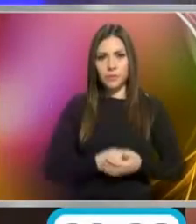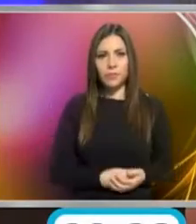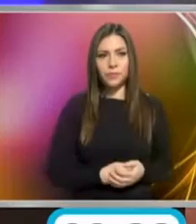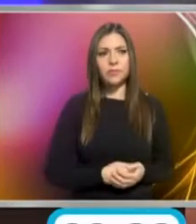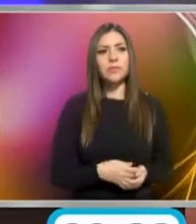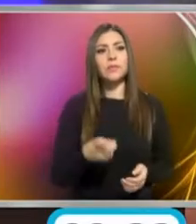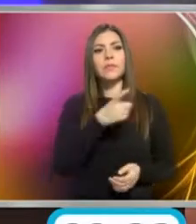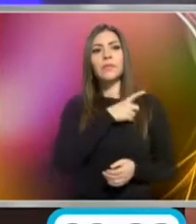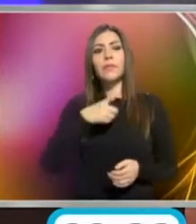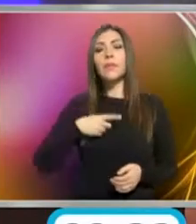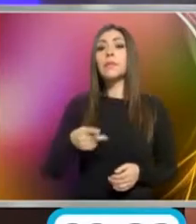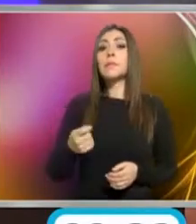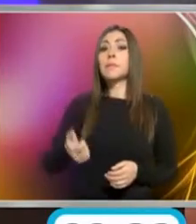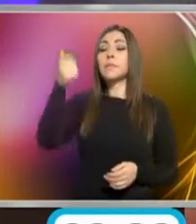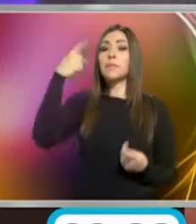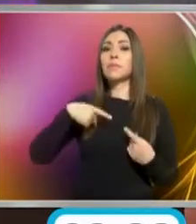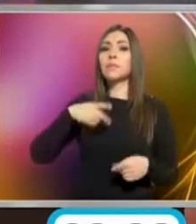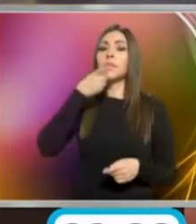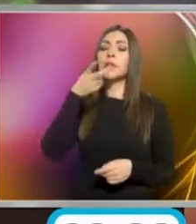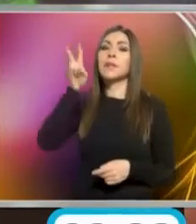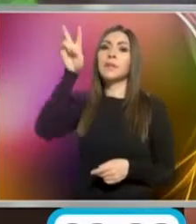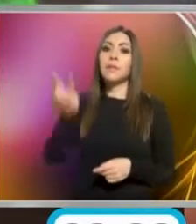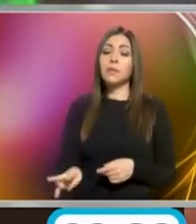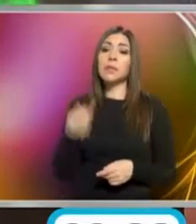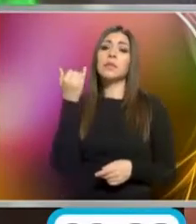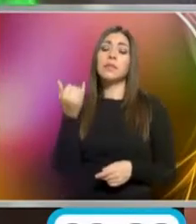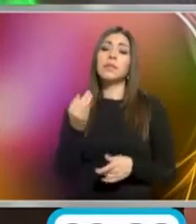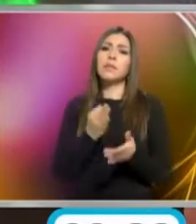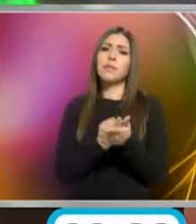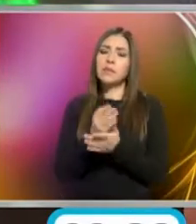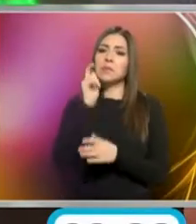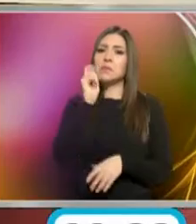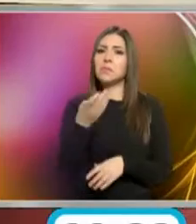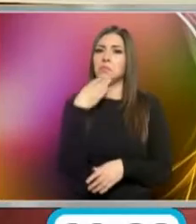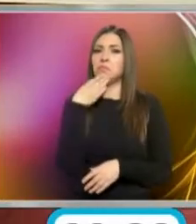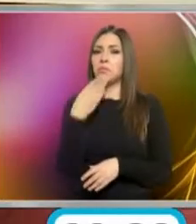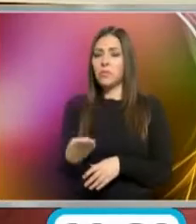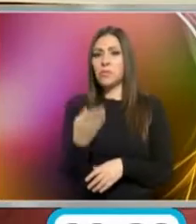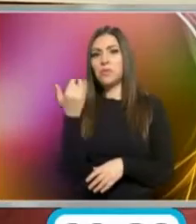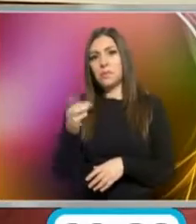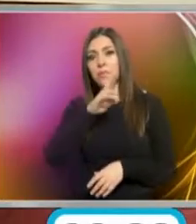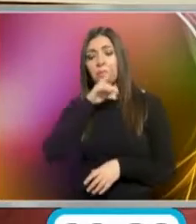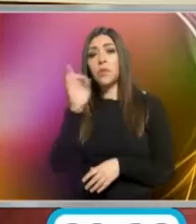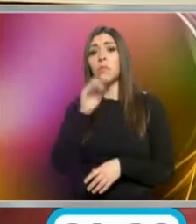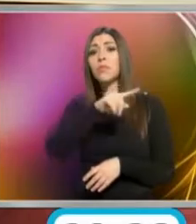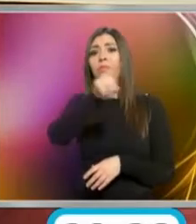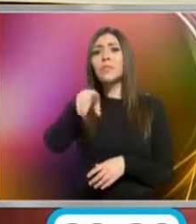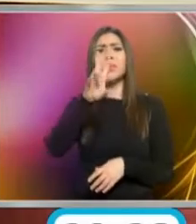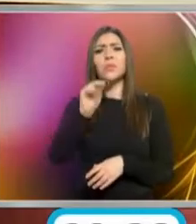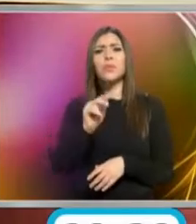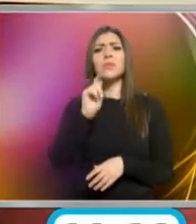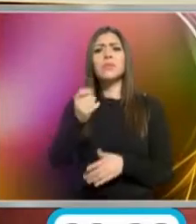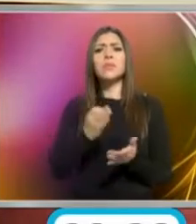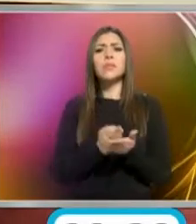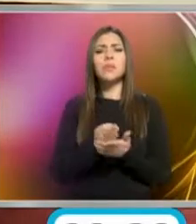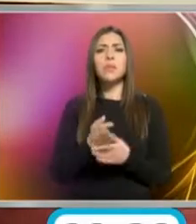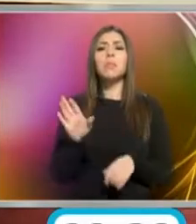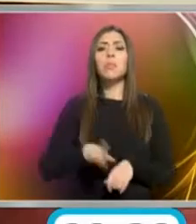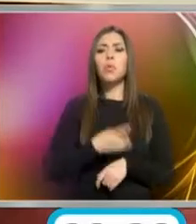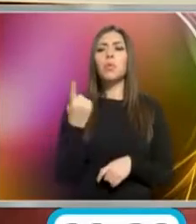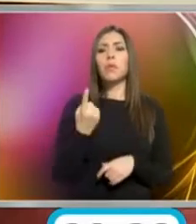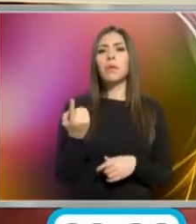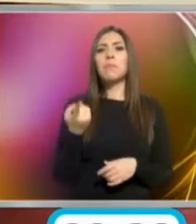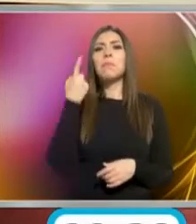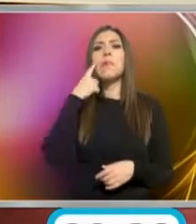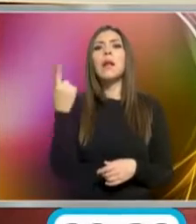leales. Empecemos con la lealtad. La fidelidad es una buena inversión y si no estás siendo fiel, bueno, pregúntate por qué y para qué estás